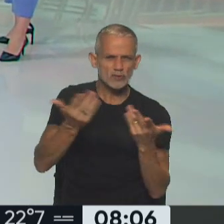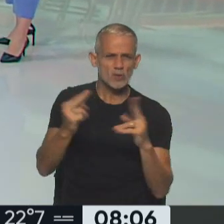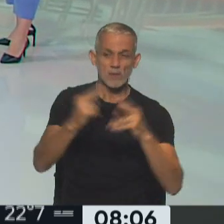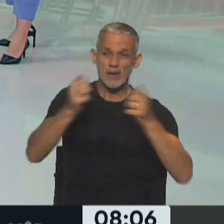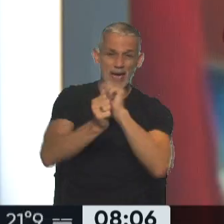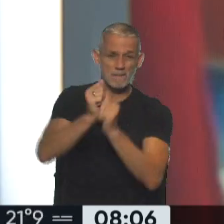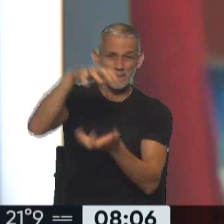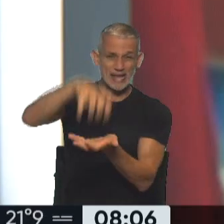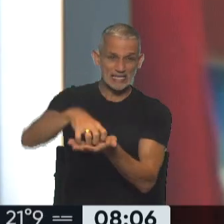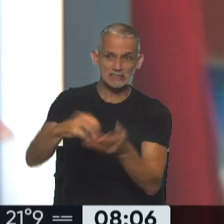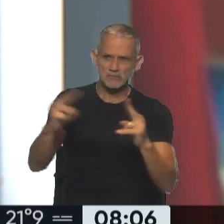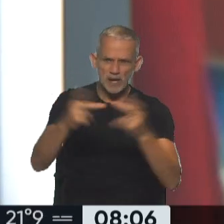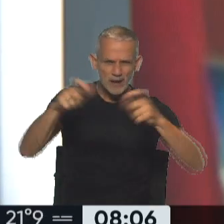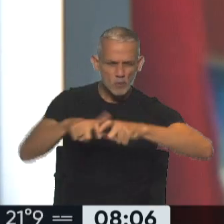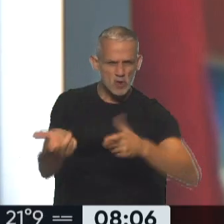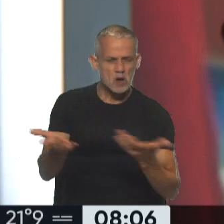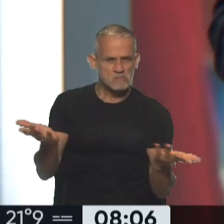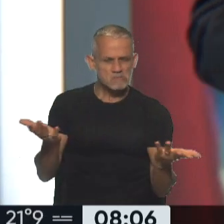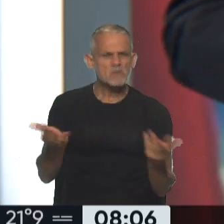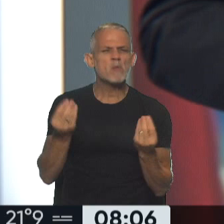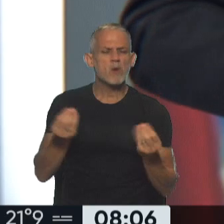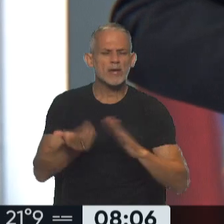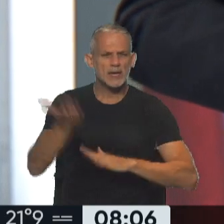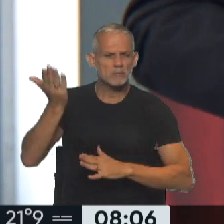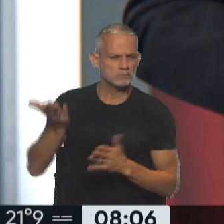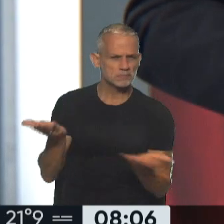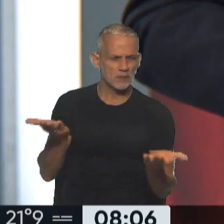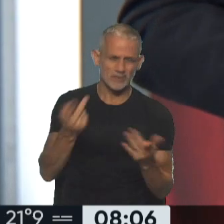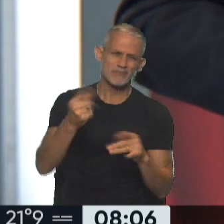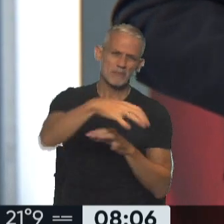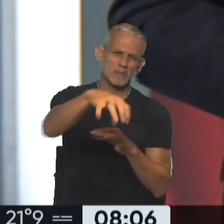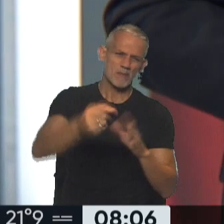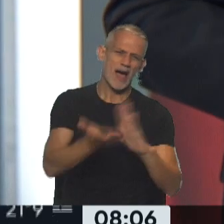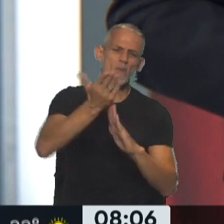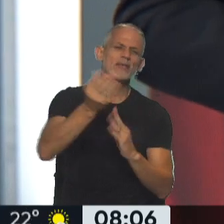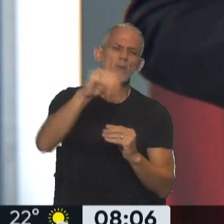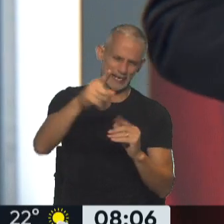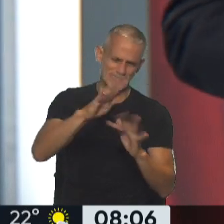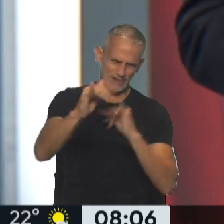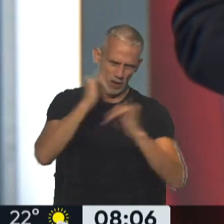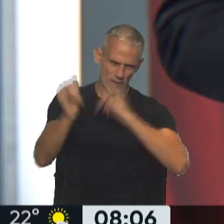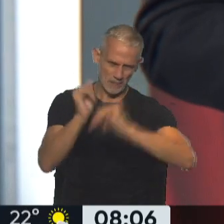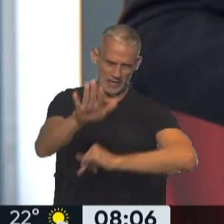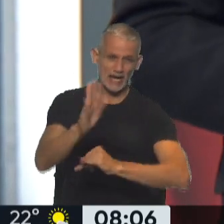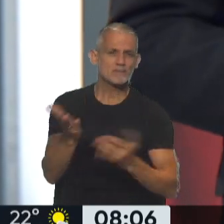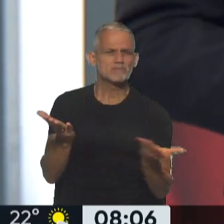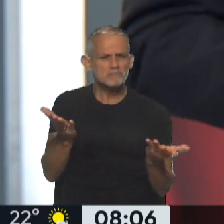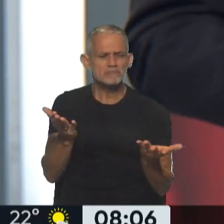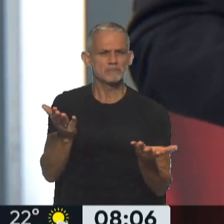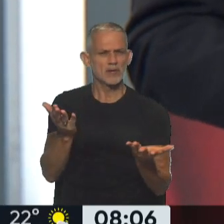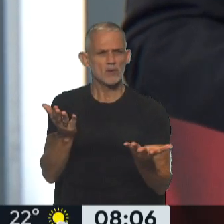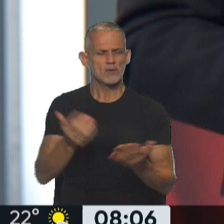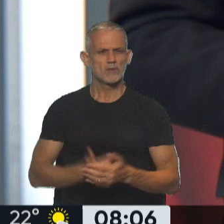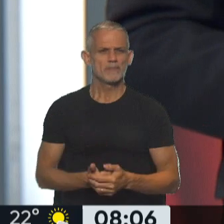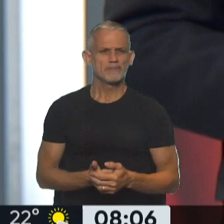empresas productoras de alimentos, que bueno, ahora vamos a ver cuáles son los rubros que más aumentaron el valor de los